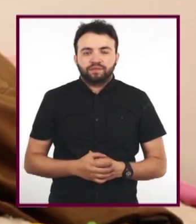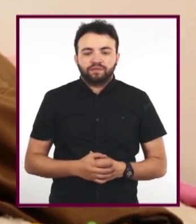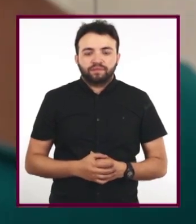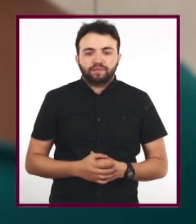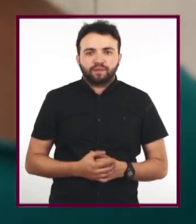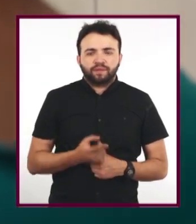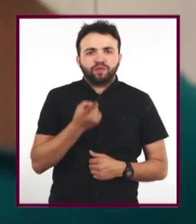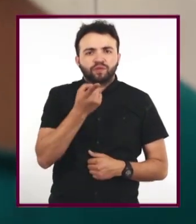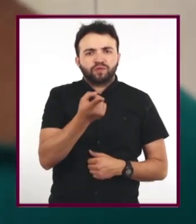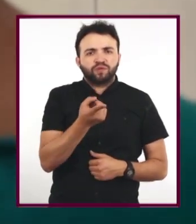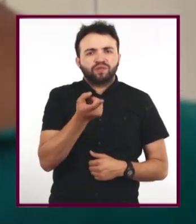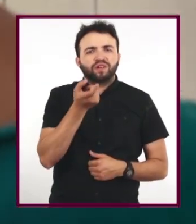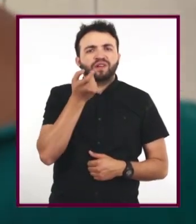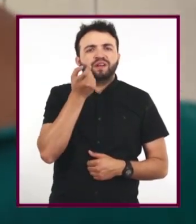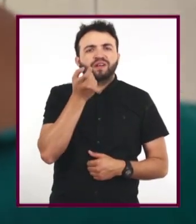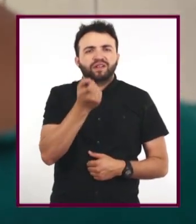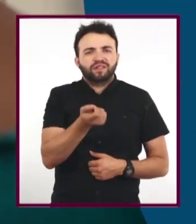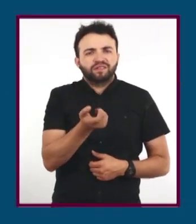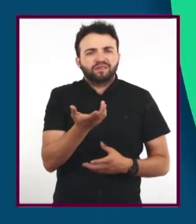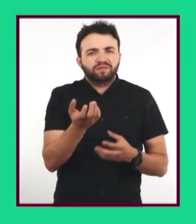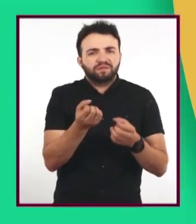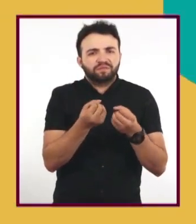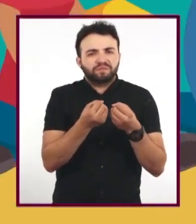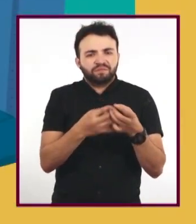¿Y tú? ¿Qué has perdido en esta pandemia?